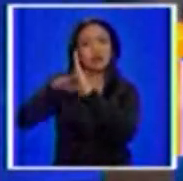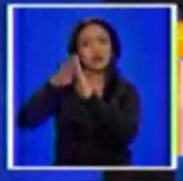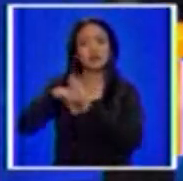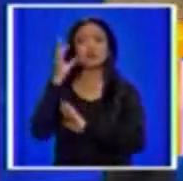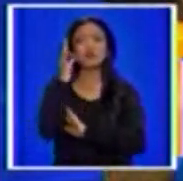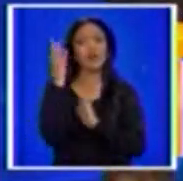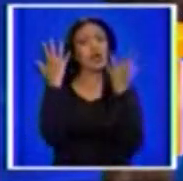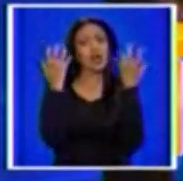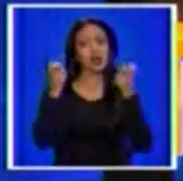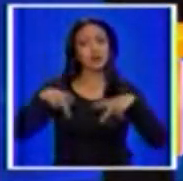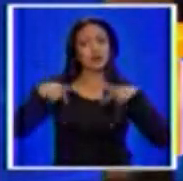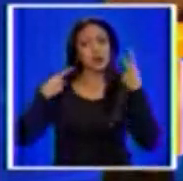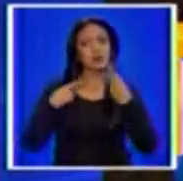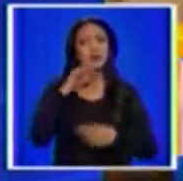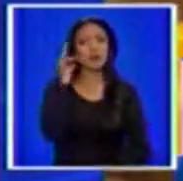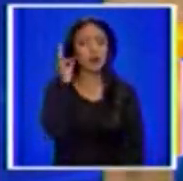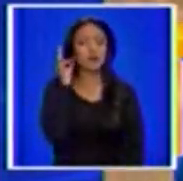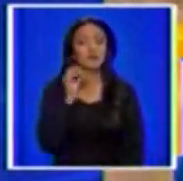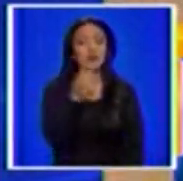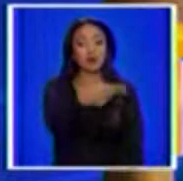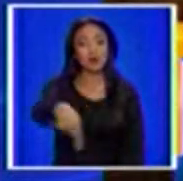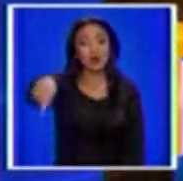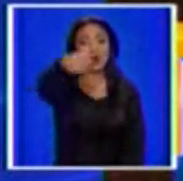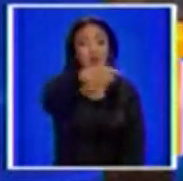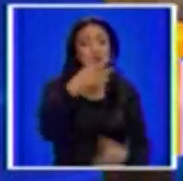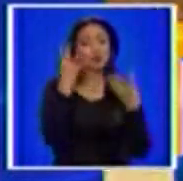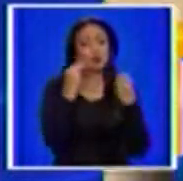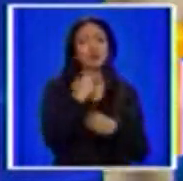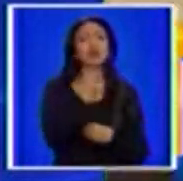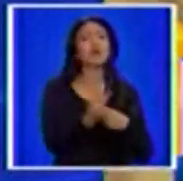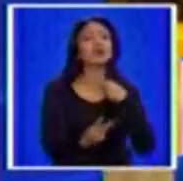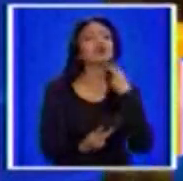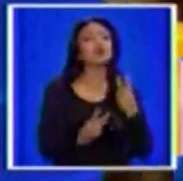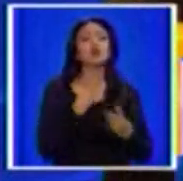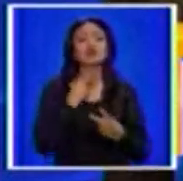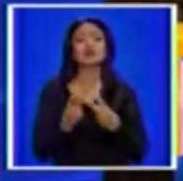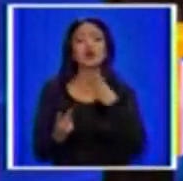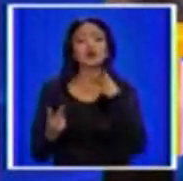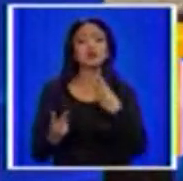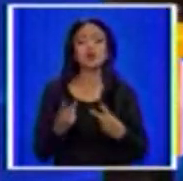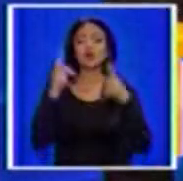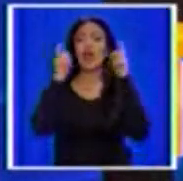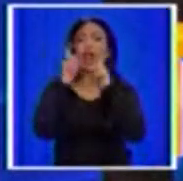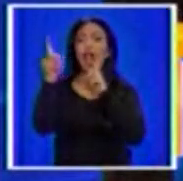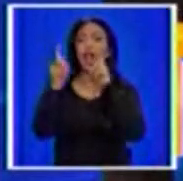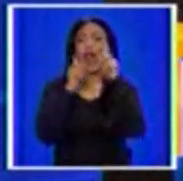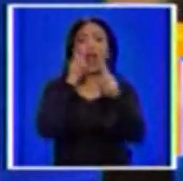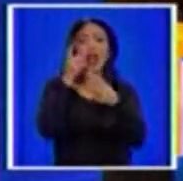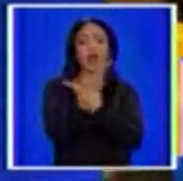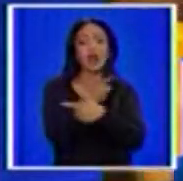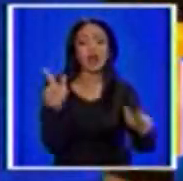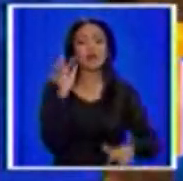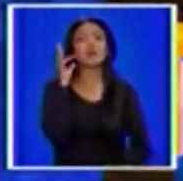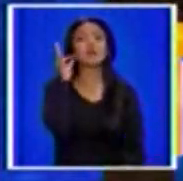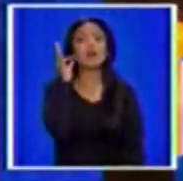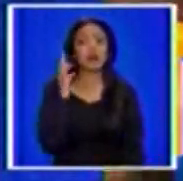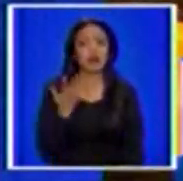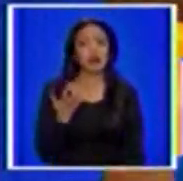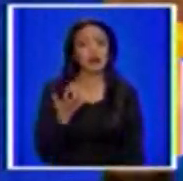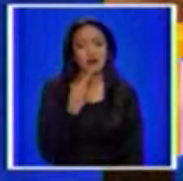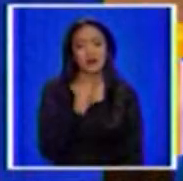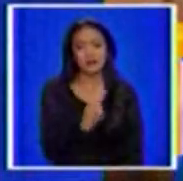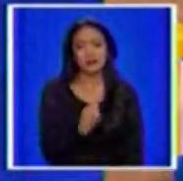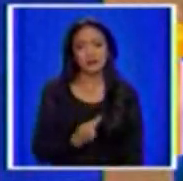Fueron miles de voces gritando al unísono, consignas a favor de la vida y la libertad de las mujeres.